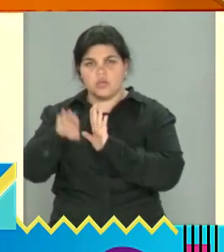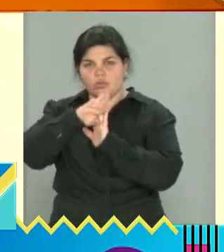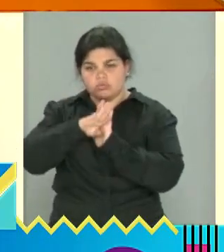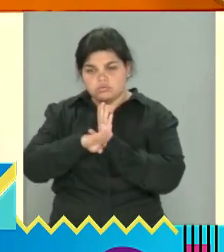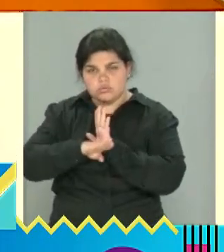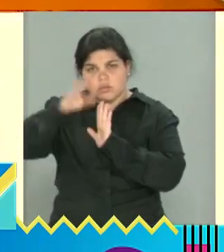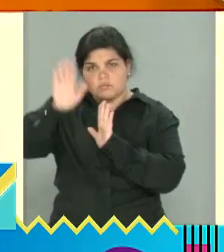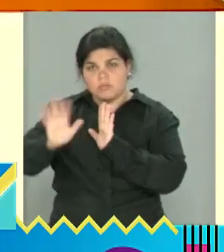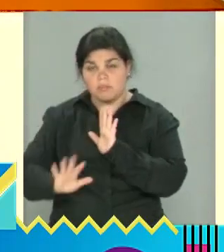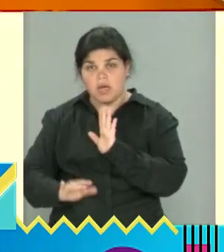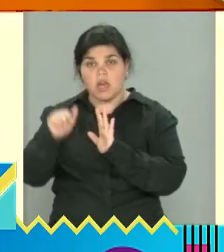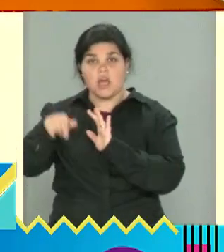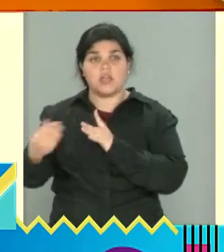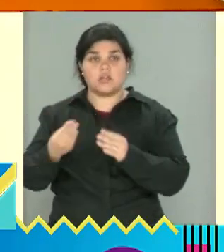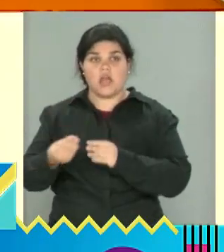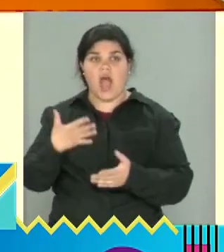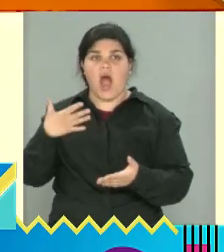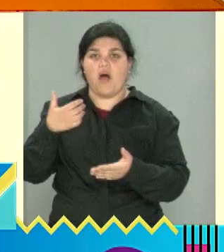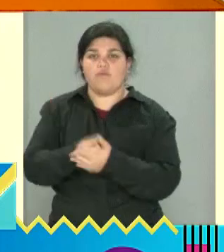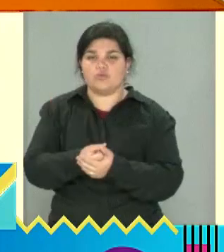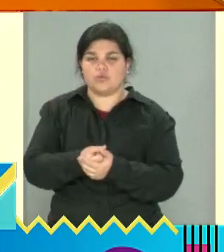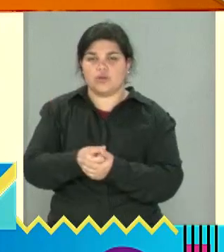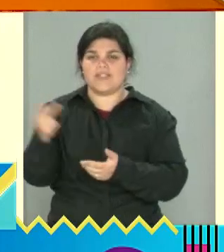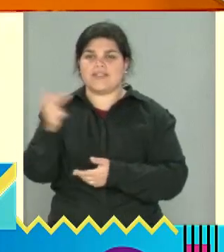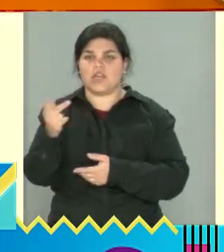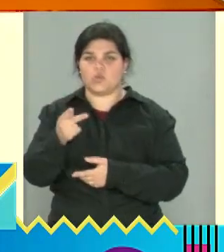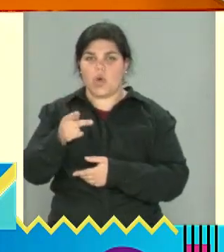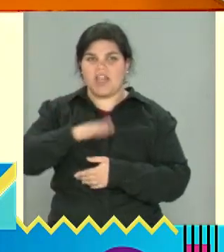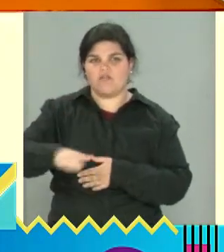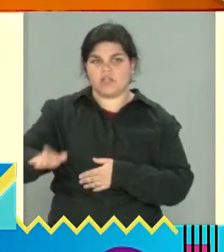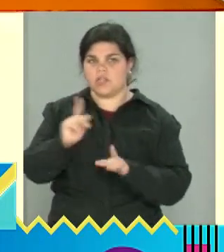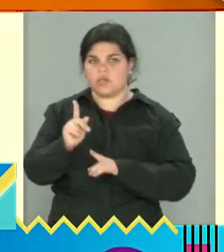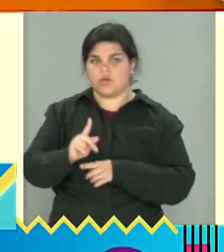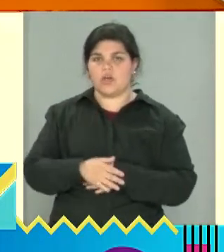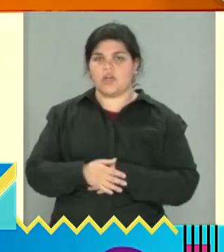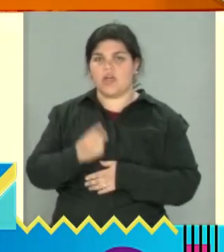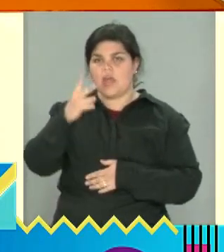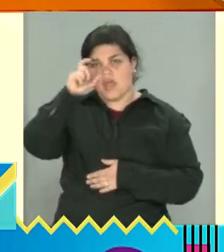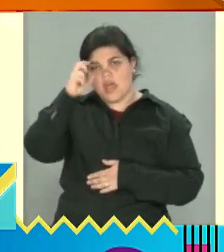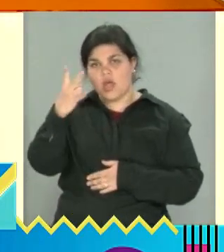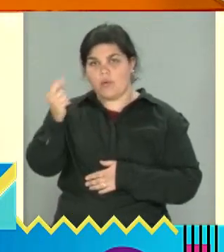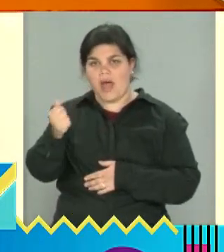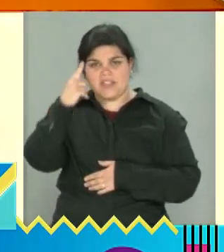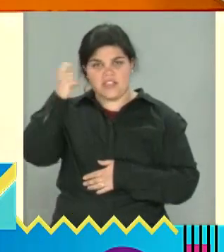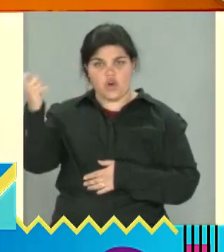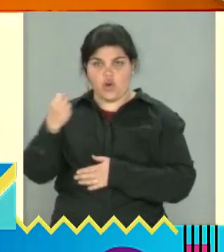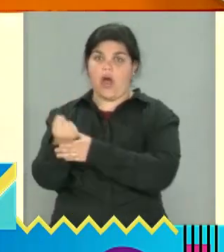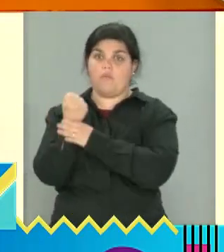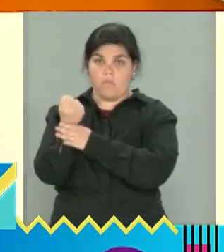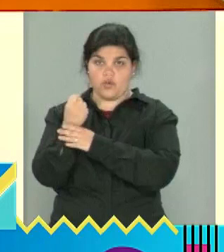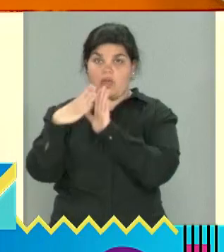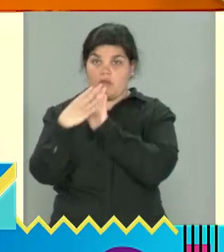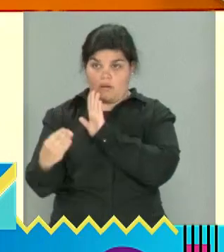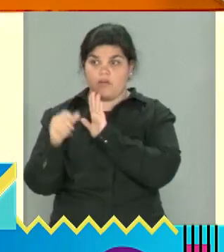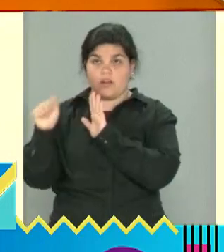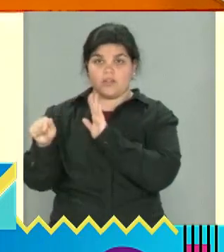dirección, no hablamos de abuso sexual infantil. Eva Giberti es una psicóloga referente del tema,